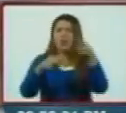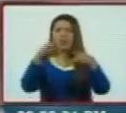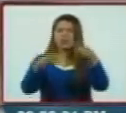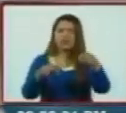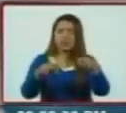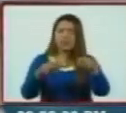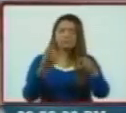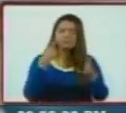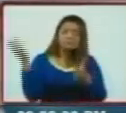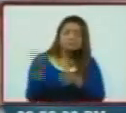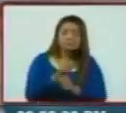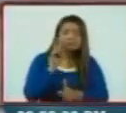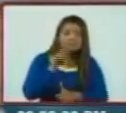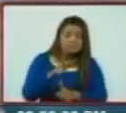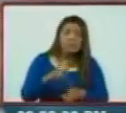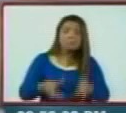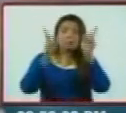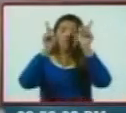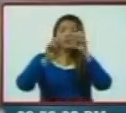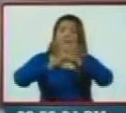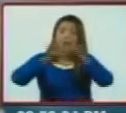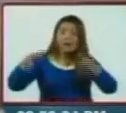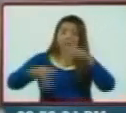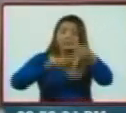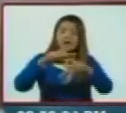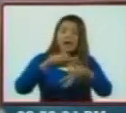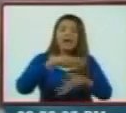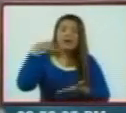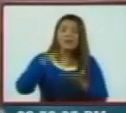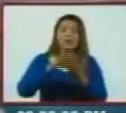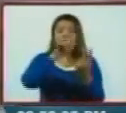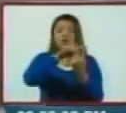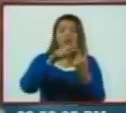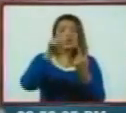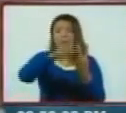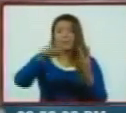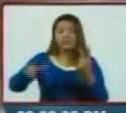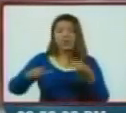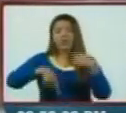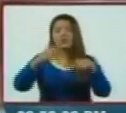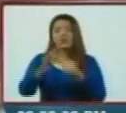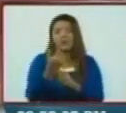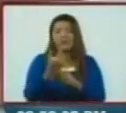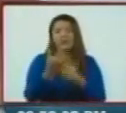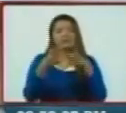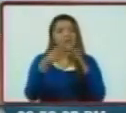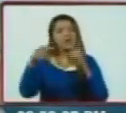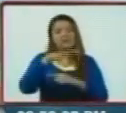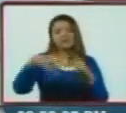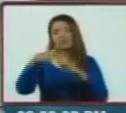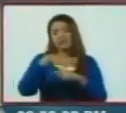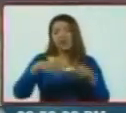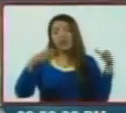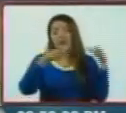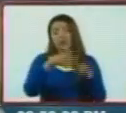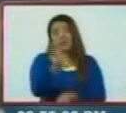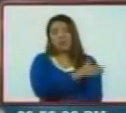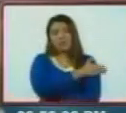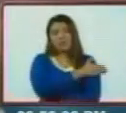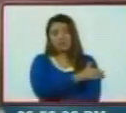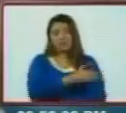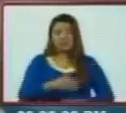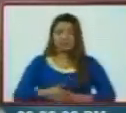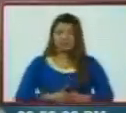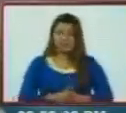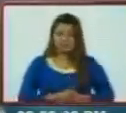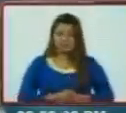recabar evidencias que permitan esclarecer la muerte de dos ciudadanos como consecuencia de los hechos fascistas protagonizados por grupos opositores de la